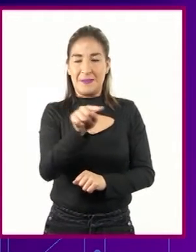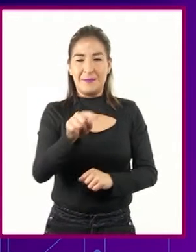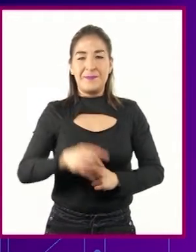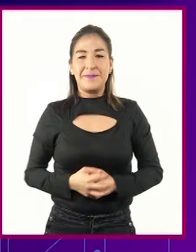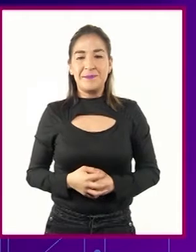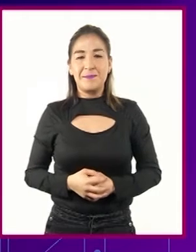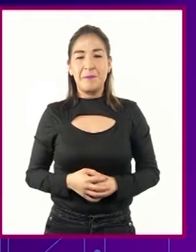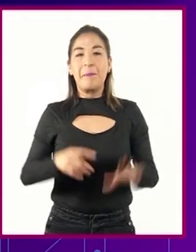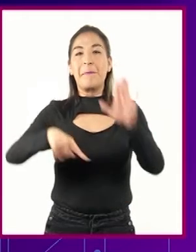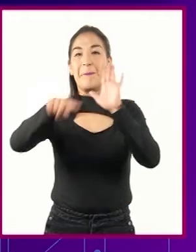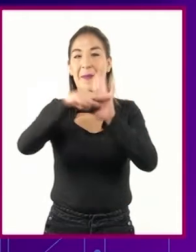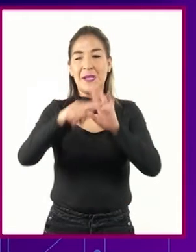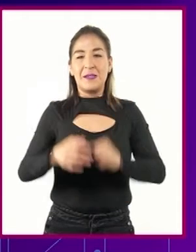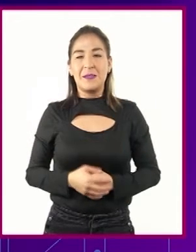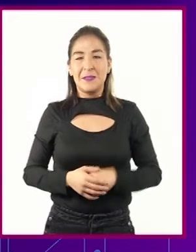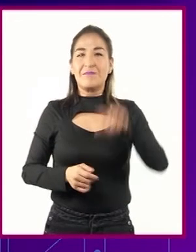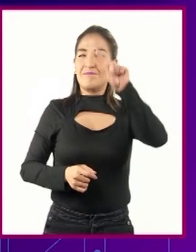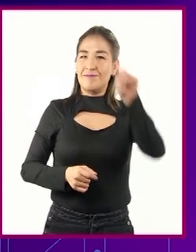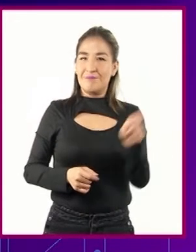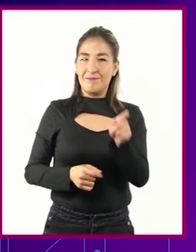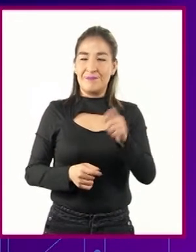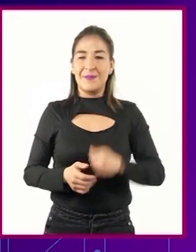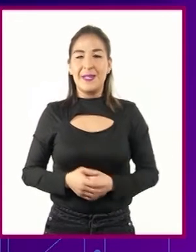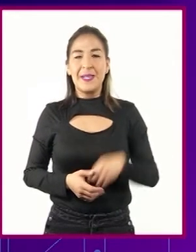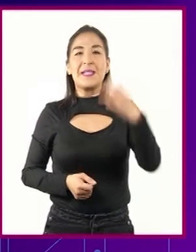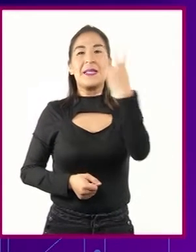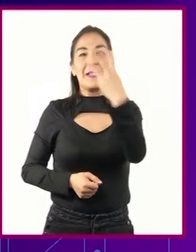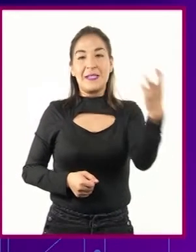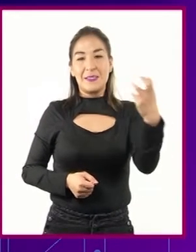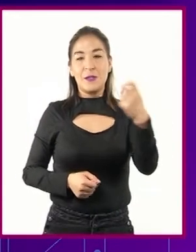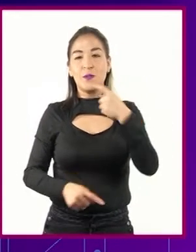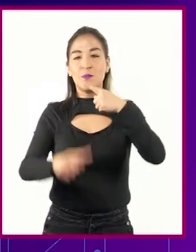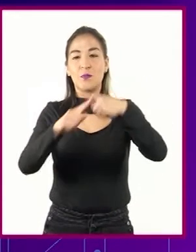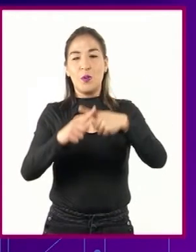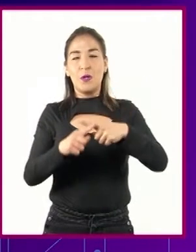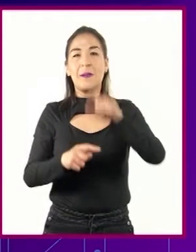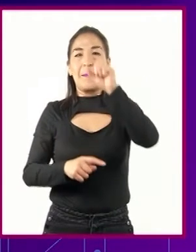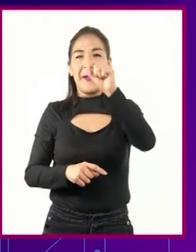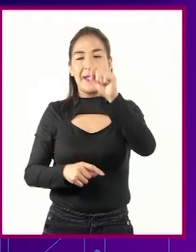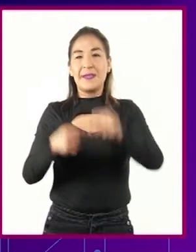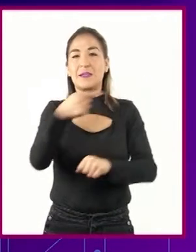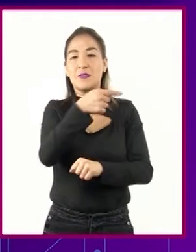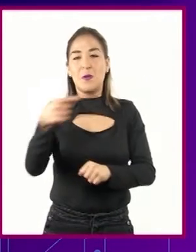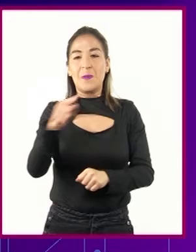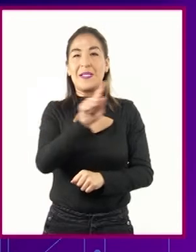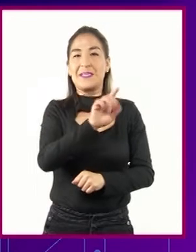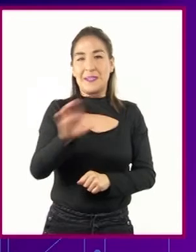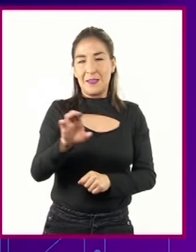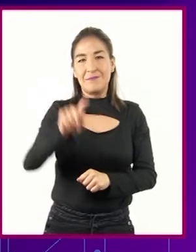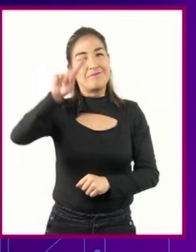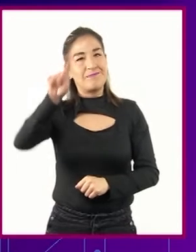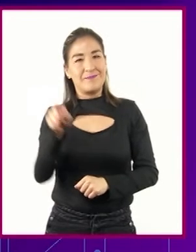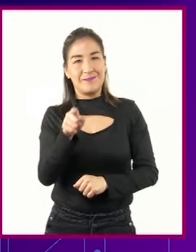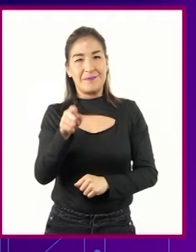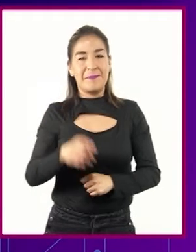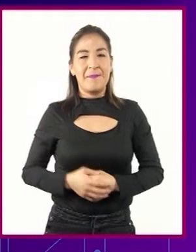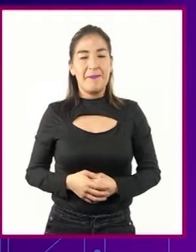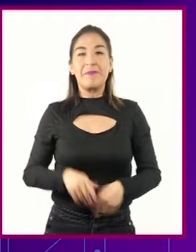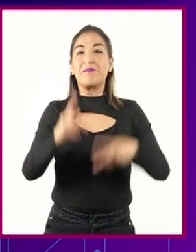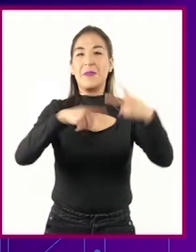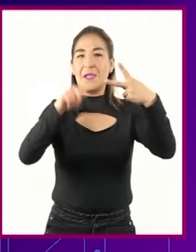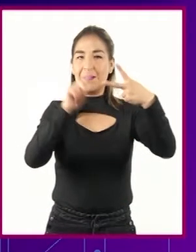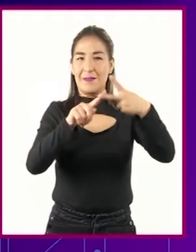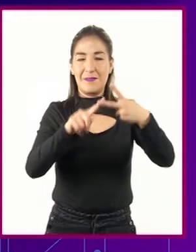corchete. Menos, abre paréntesis, 300 por 20 sobre 100, cerramos paréntesis. La